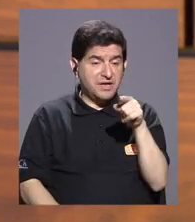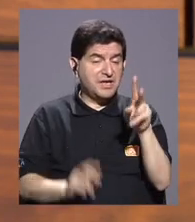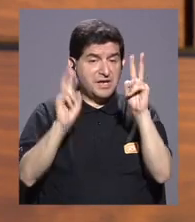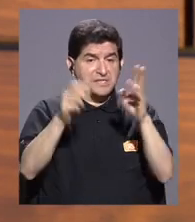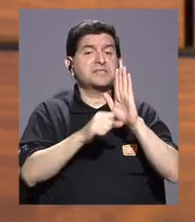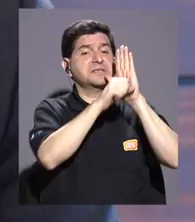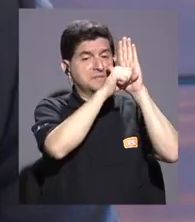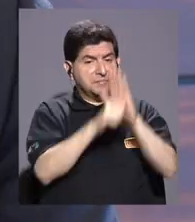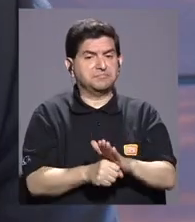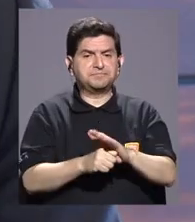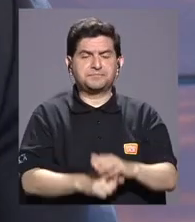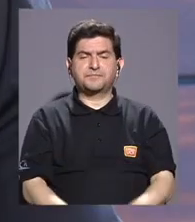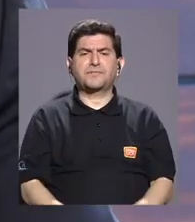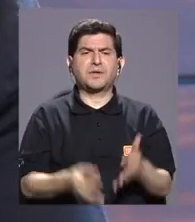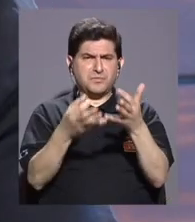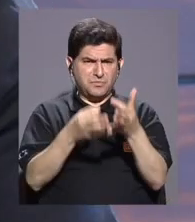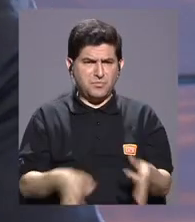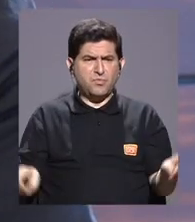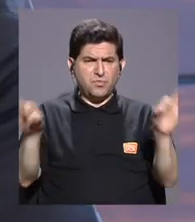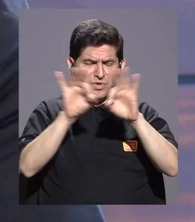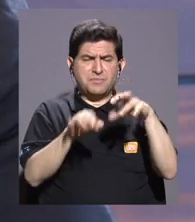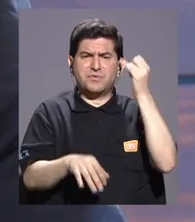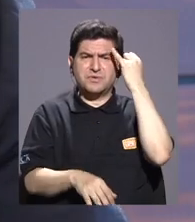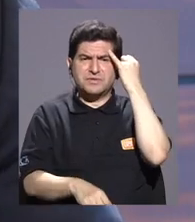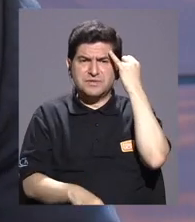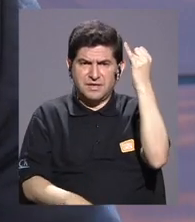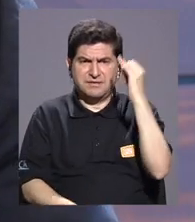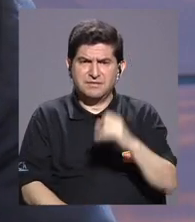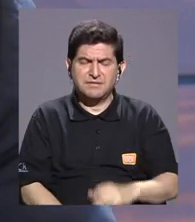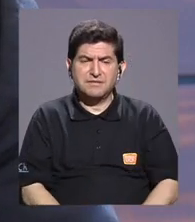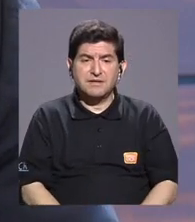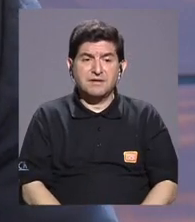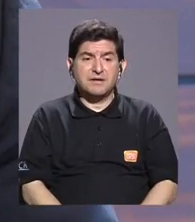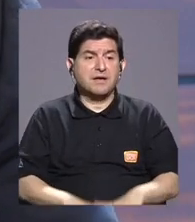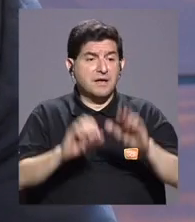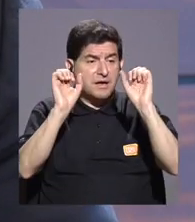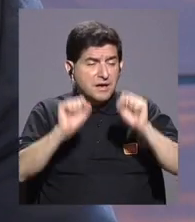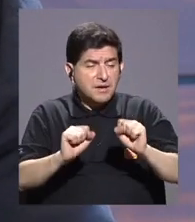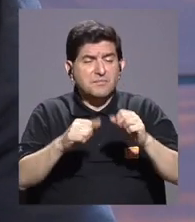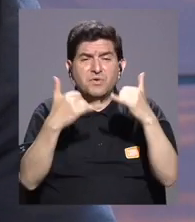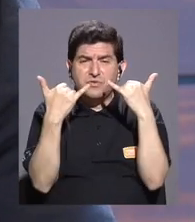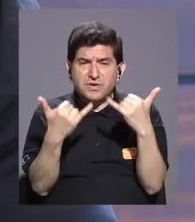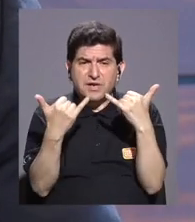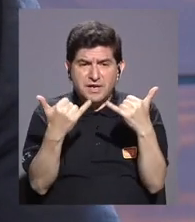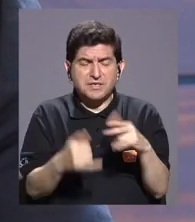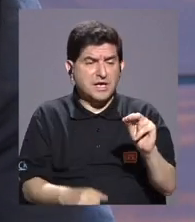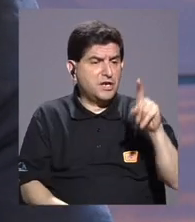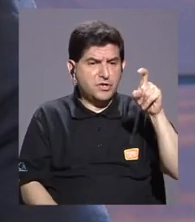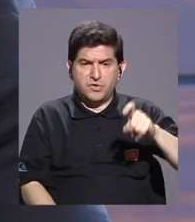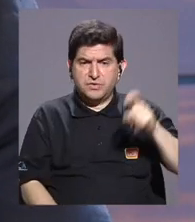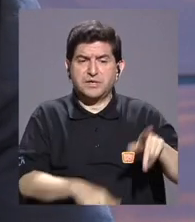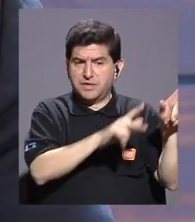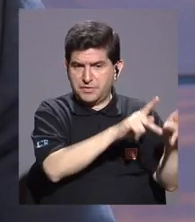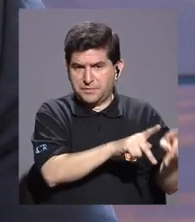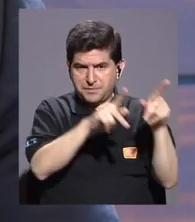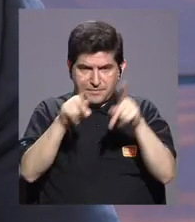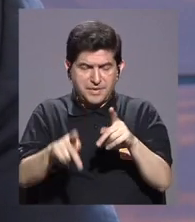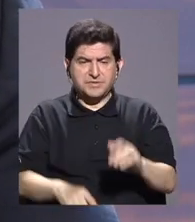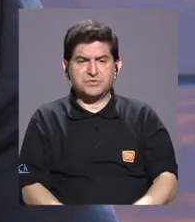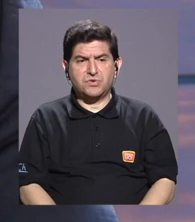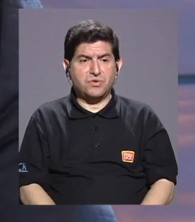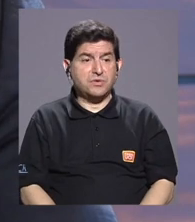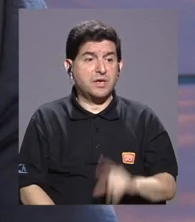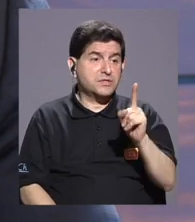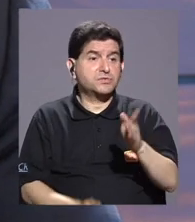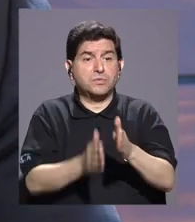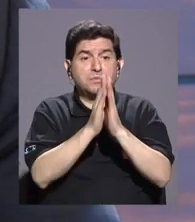tema donde vamos a presionar. Bueno, es importante que esta iniciativa, por ejemplo, que pondría en el tapete ya no la necesidad de que las personas